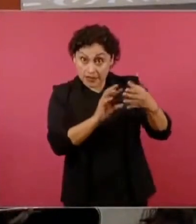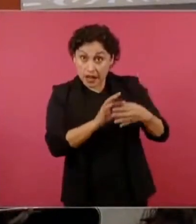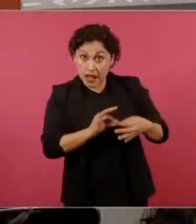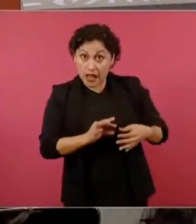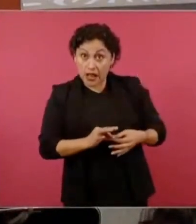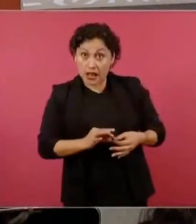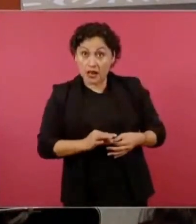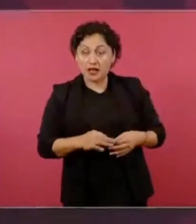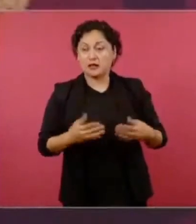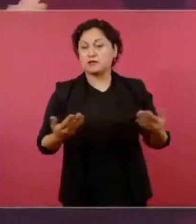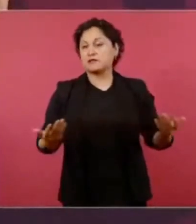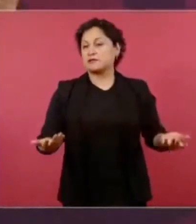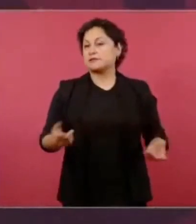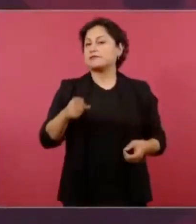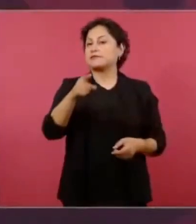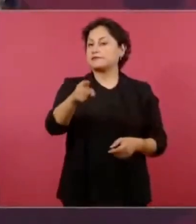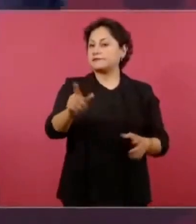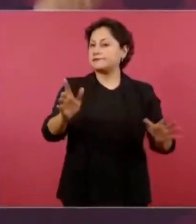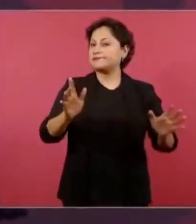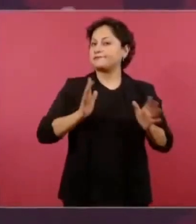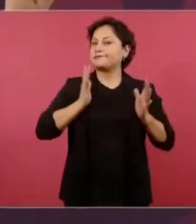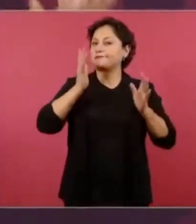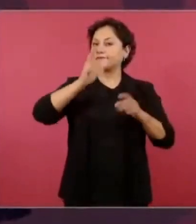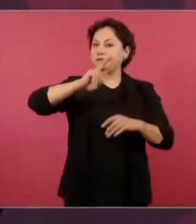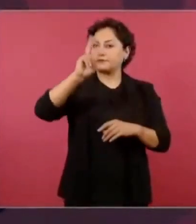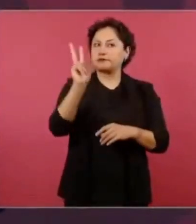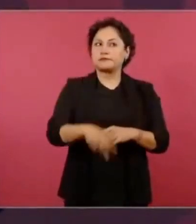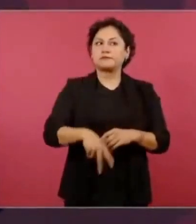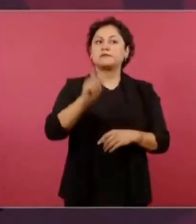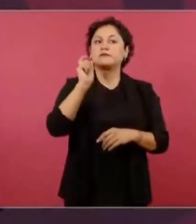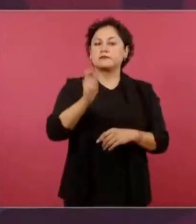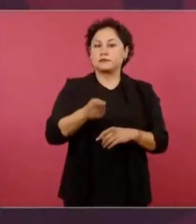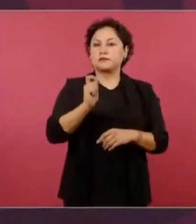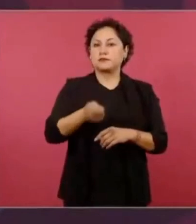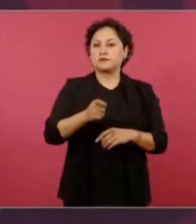Y el licenciado Peña tenía otra empresa española